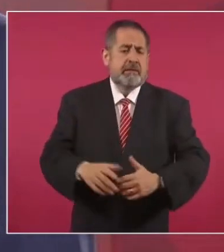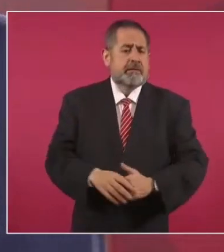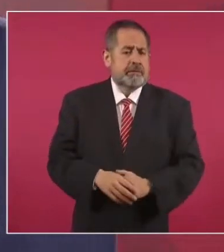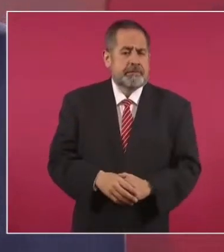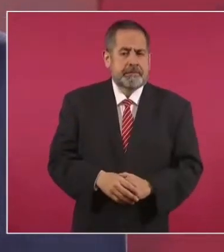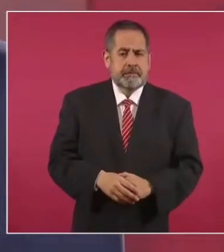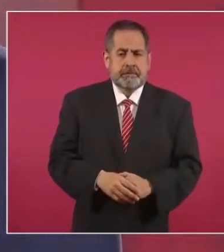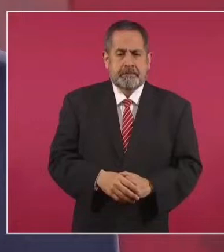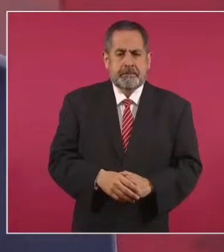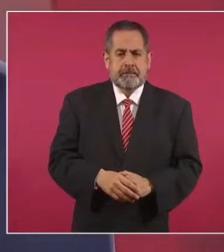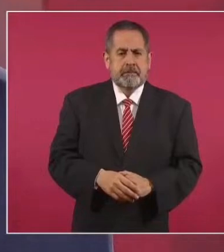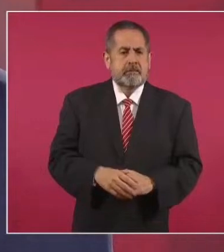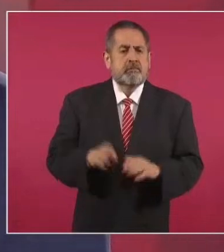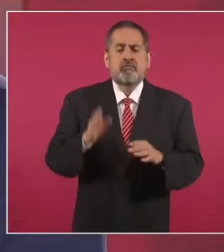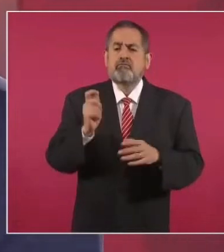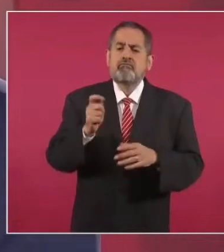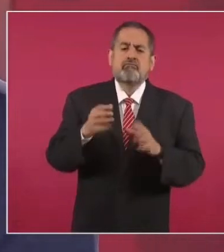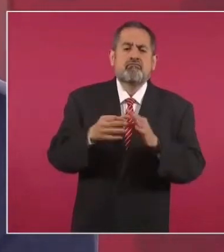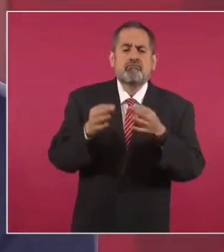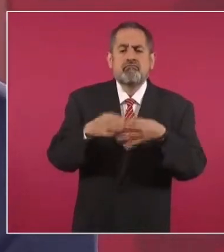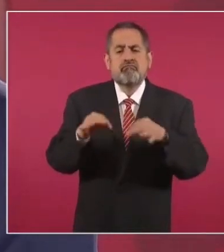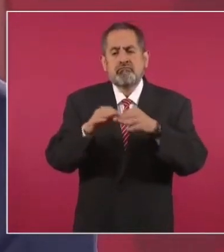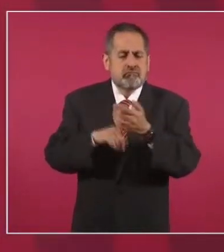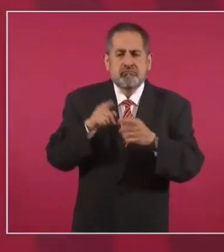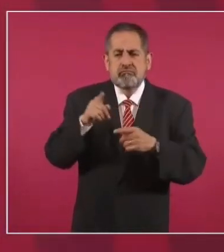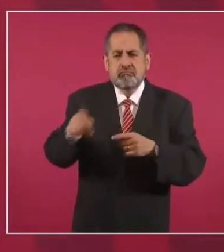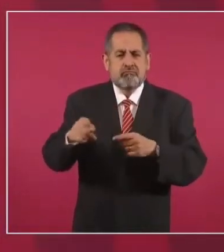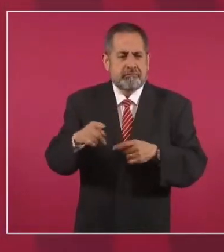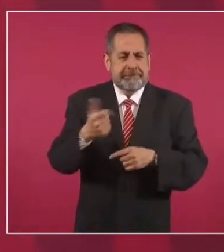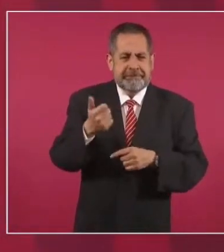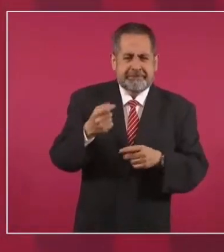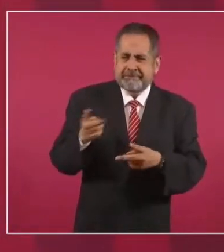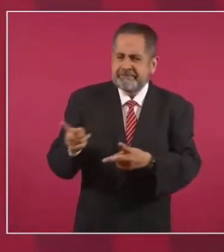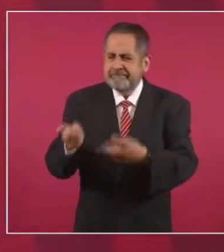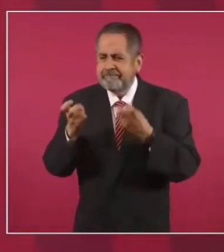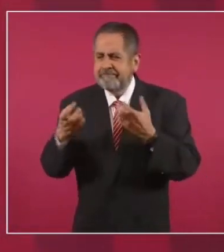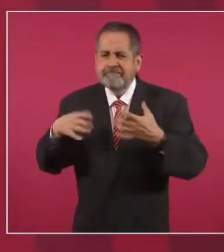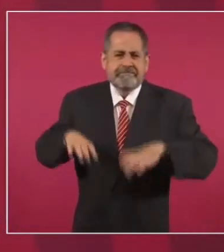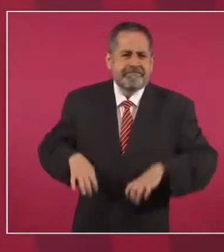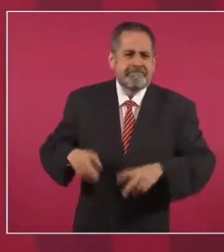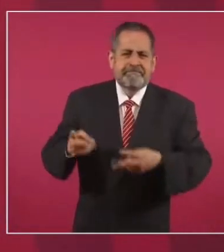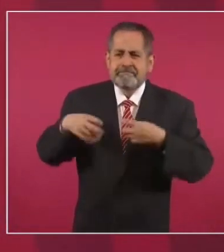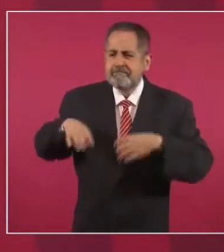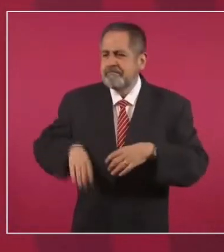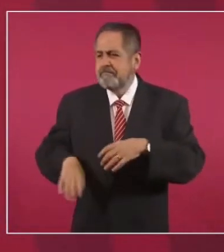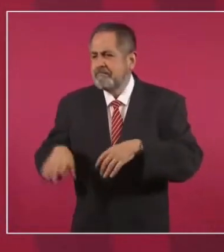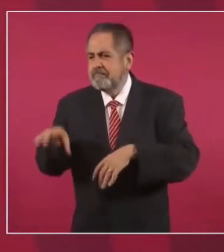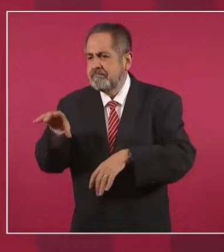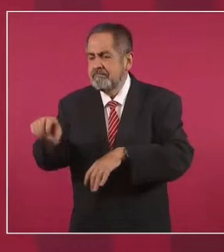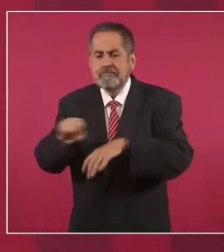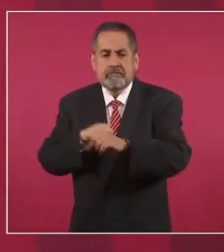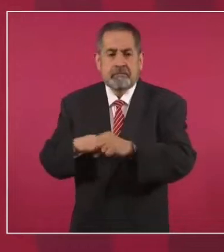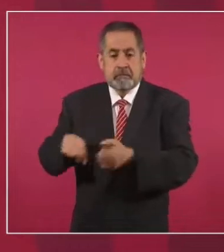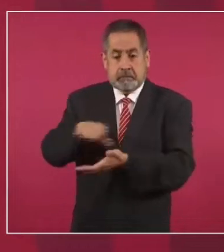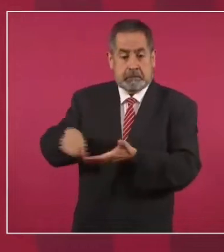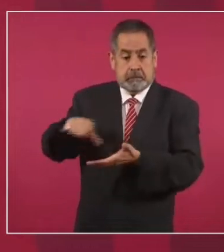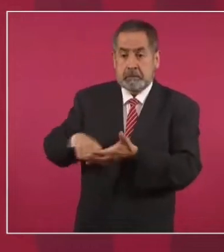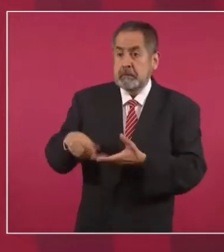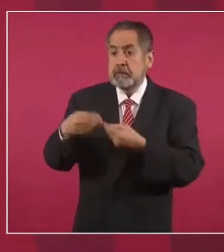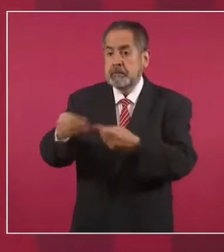les interesaba nada más para robarse el dinero, sobre todo el dinero de las compras